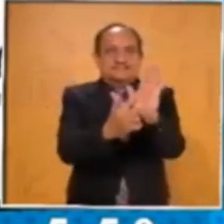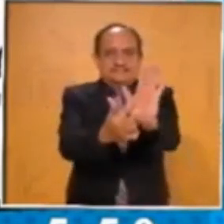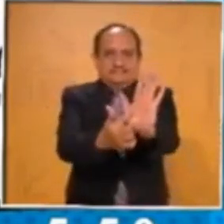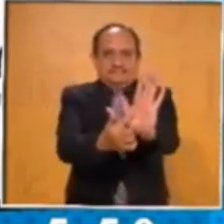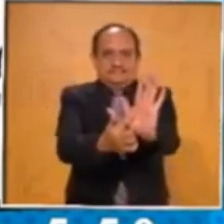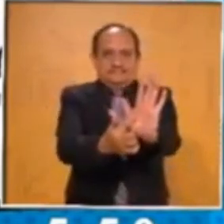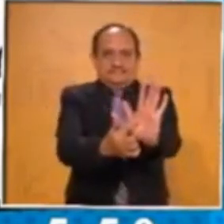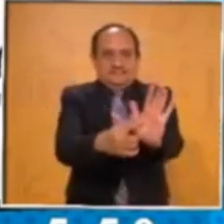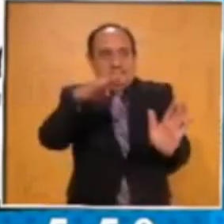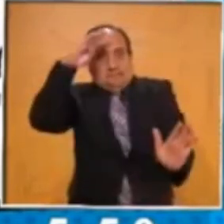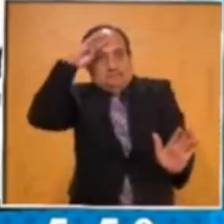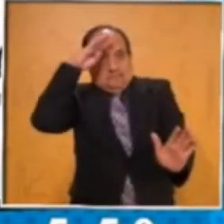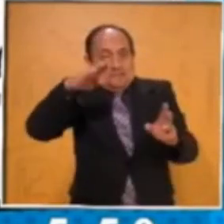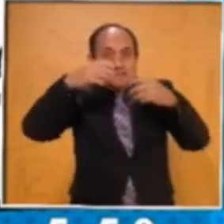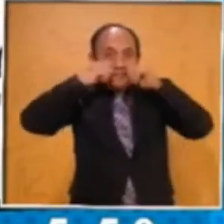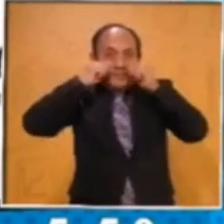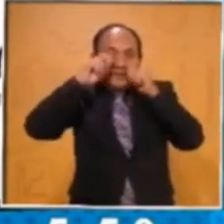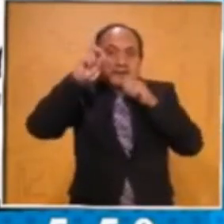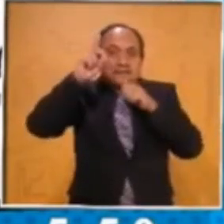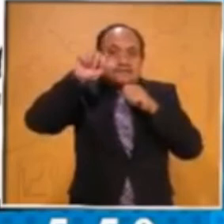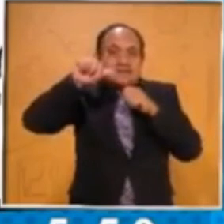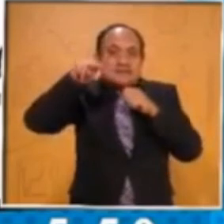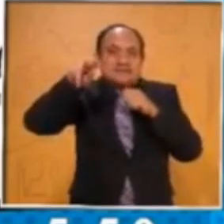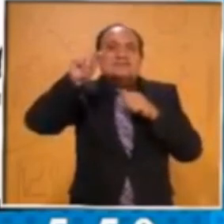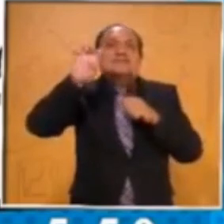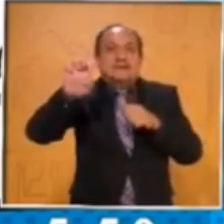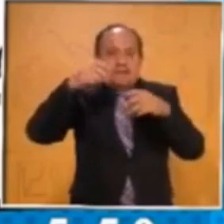Se supone que el que está llorando es Dante.